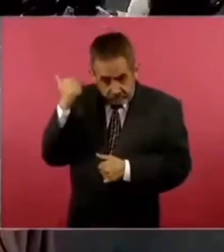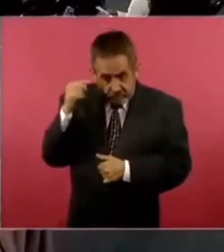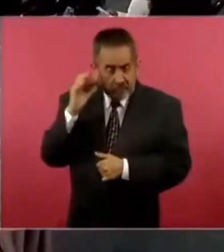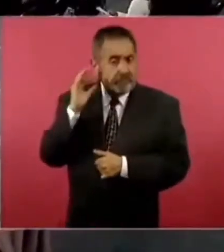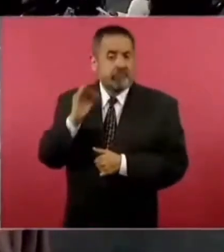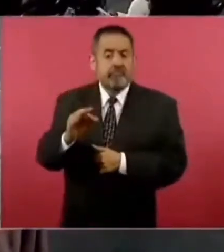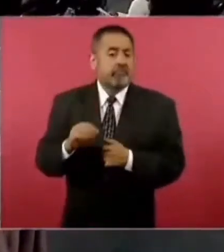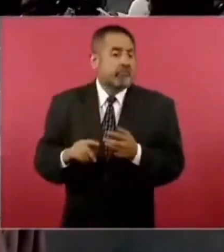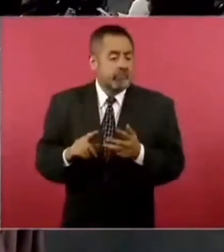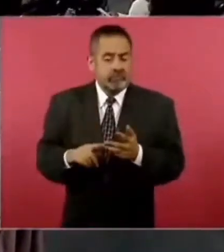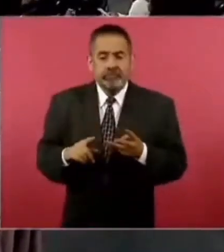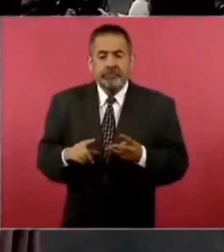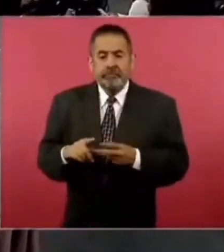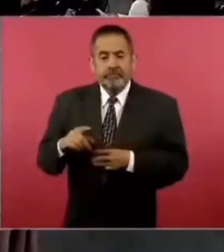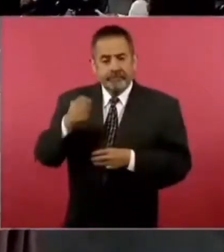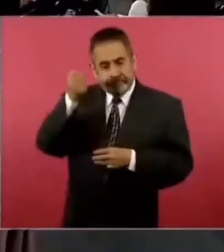Guadalajara,